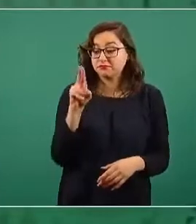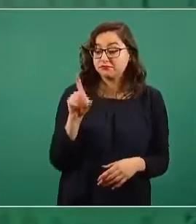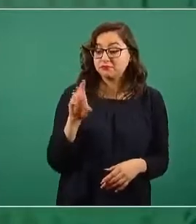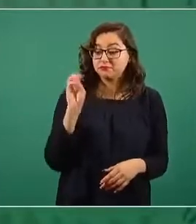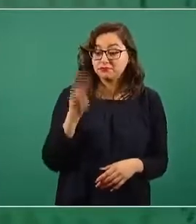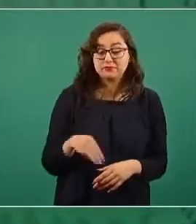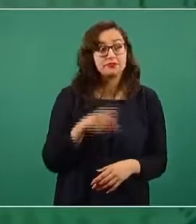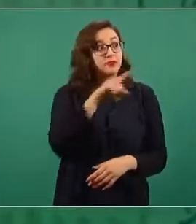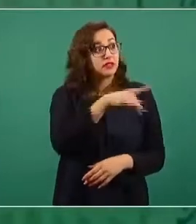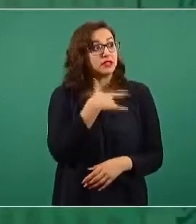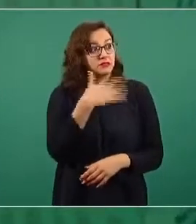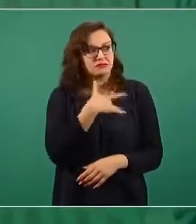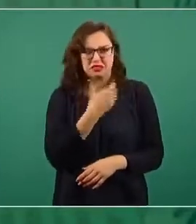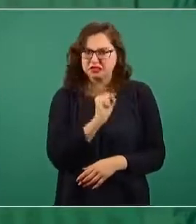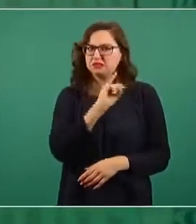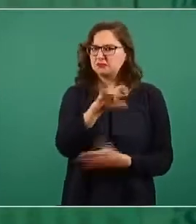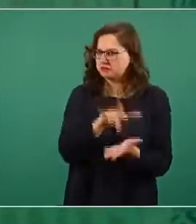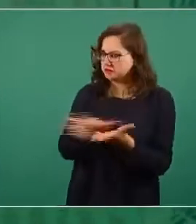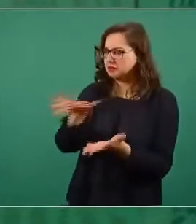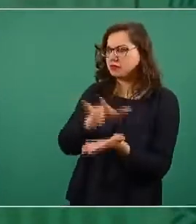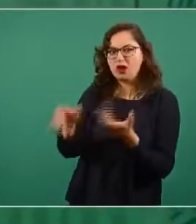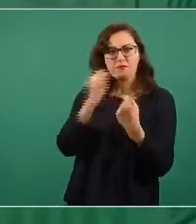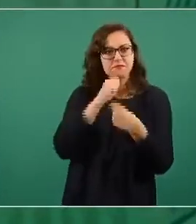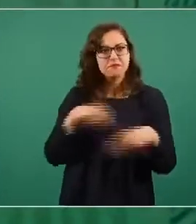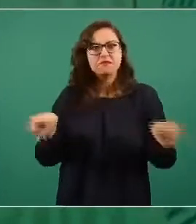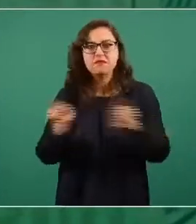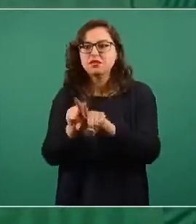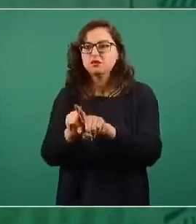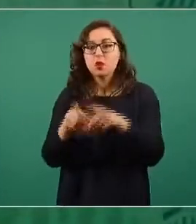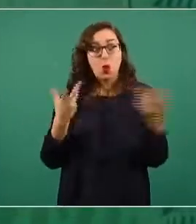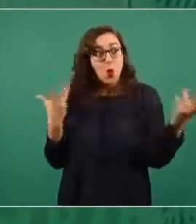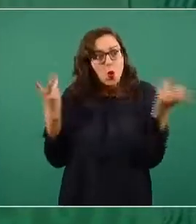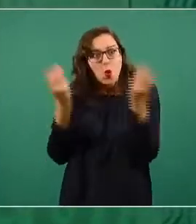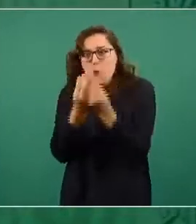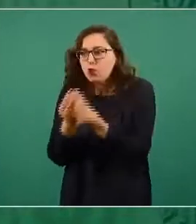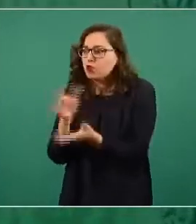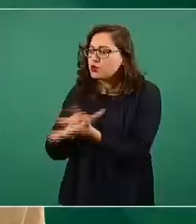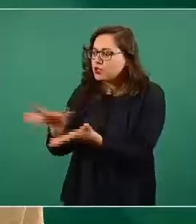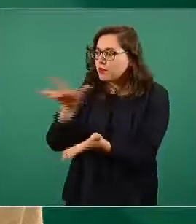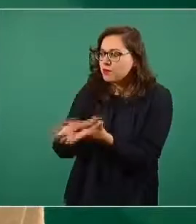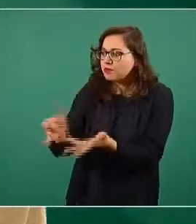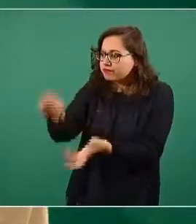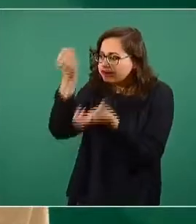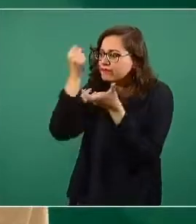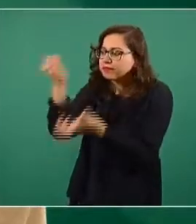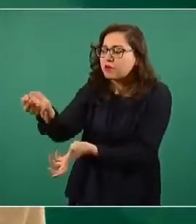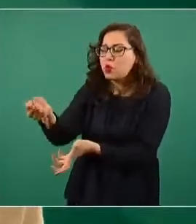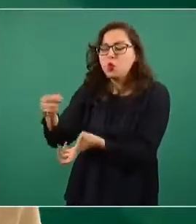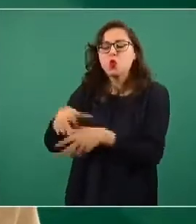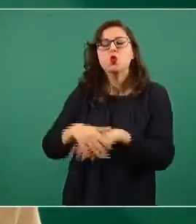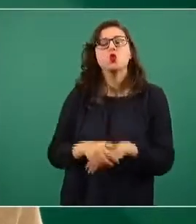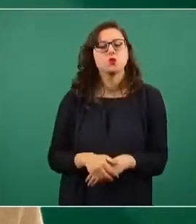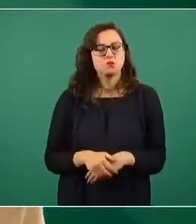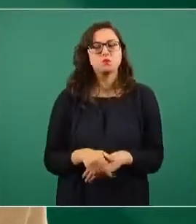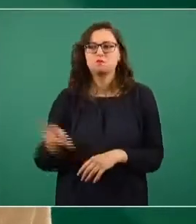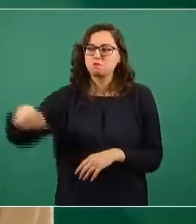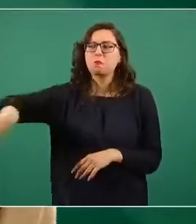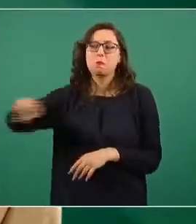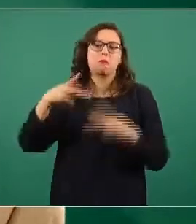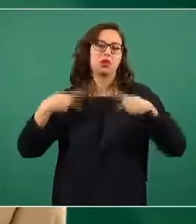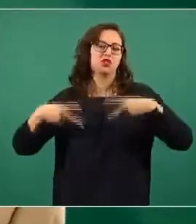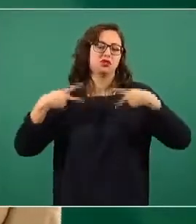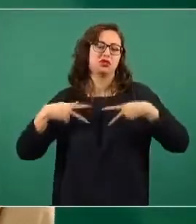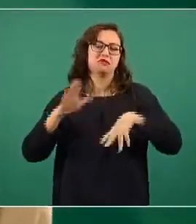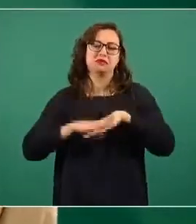presidente Joe Biden y que podamos juntos realizar estas acciones para arraigar a